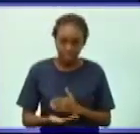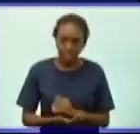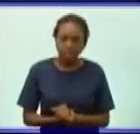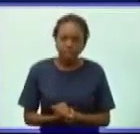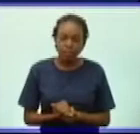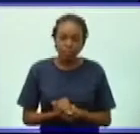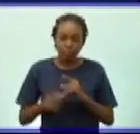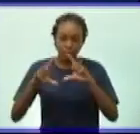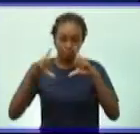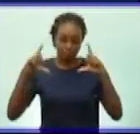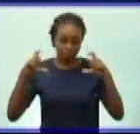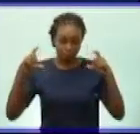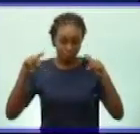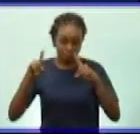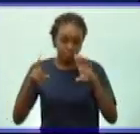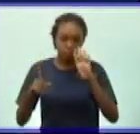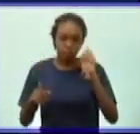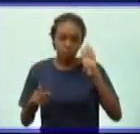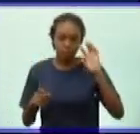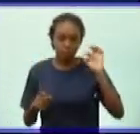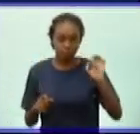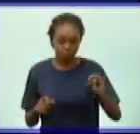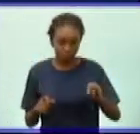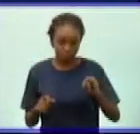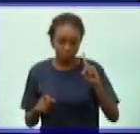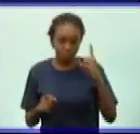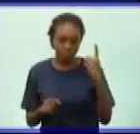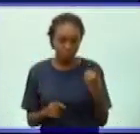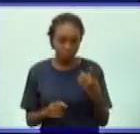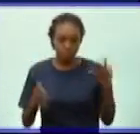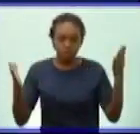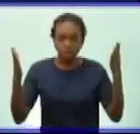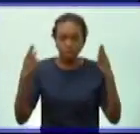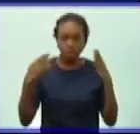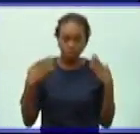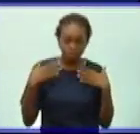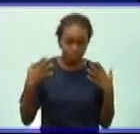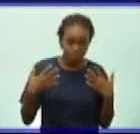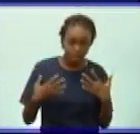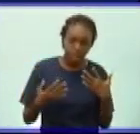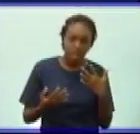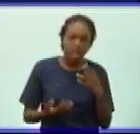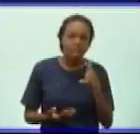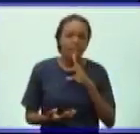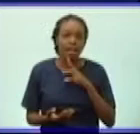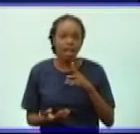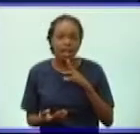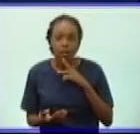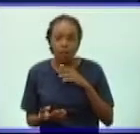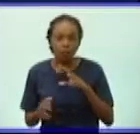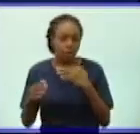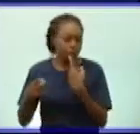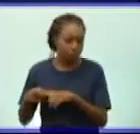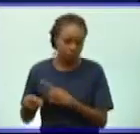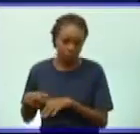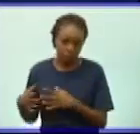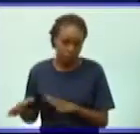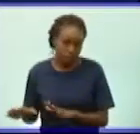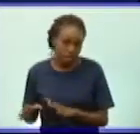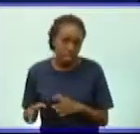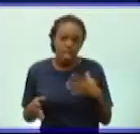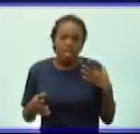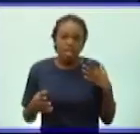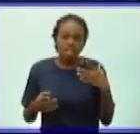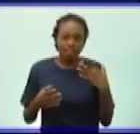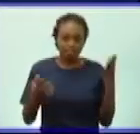tabla 4.1 los calores específicos del agua y del queroseno. Y con la ecuación de cantidad de calor,